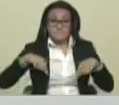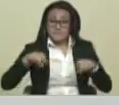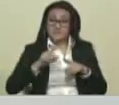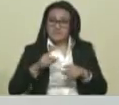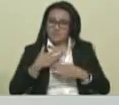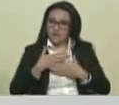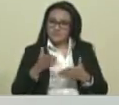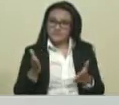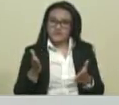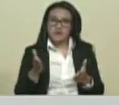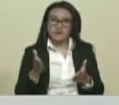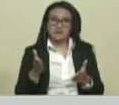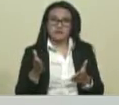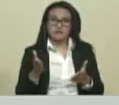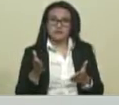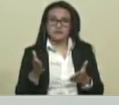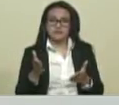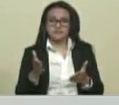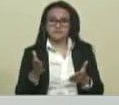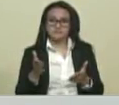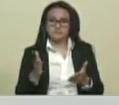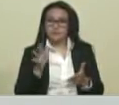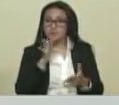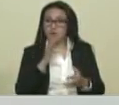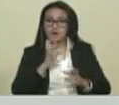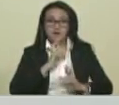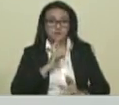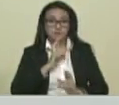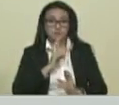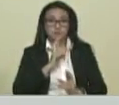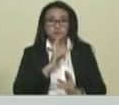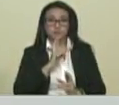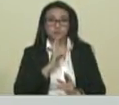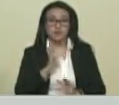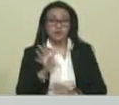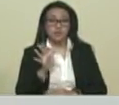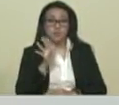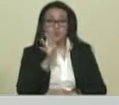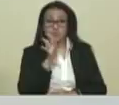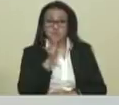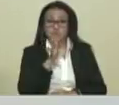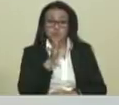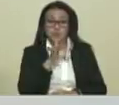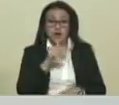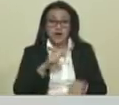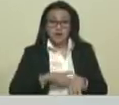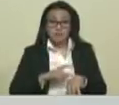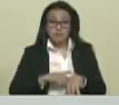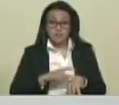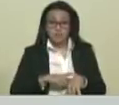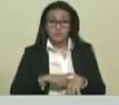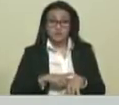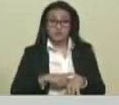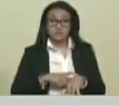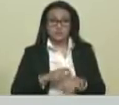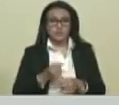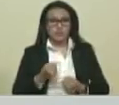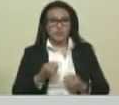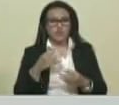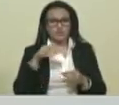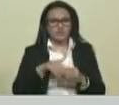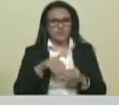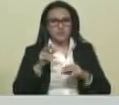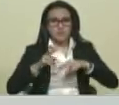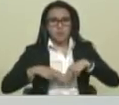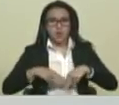y mientras tanto aquí no hay transmisión de resultados, es decir, no existe la posibilidad que en este momento sepamos cuántos votos